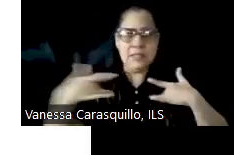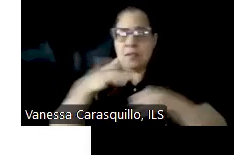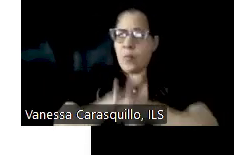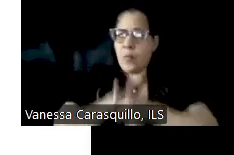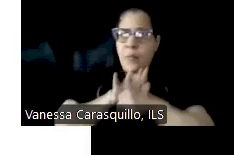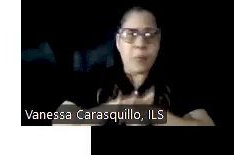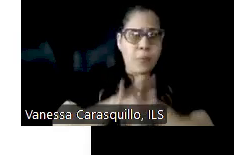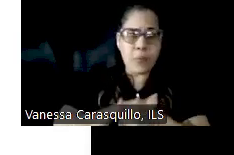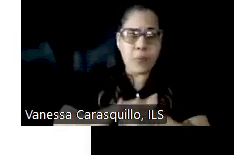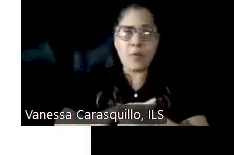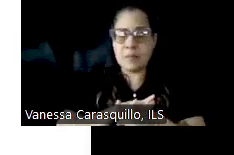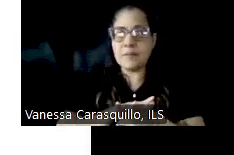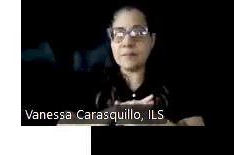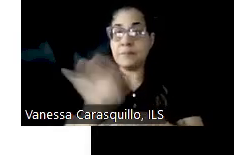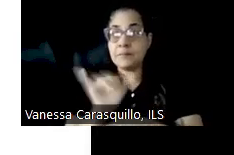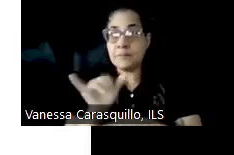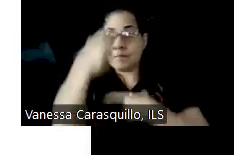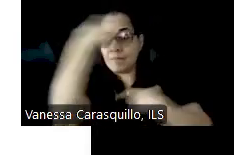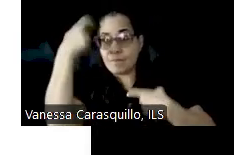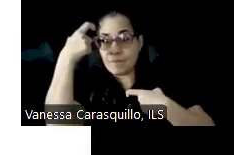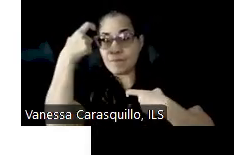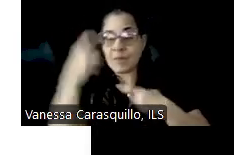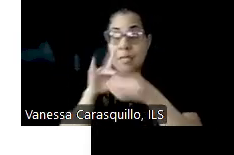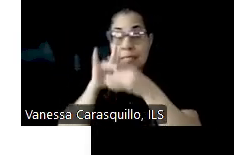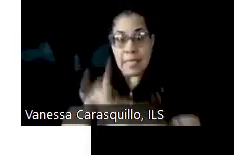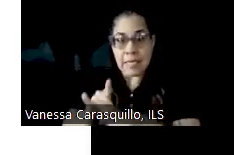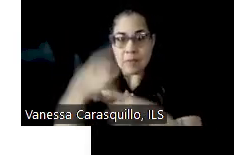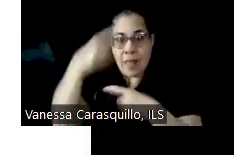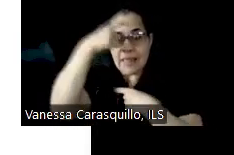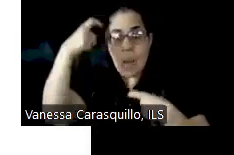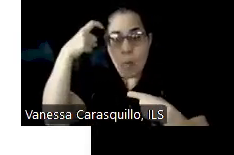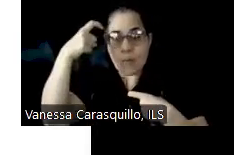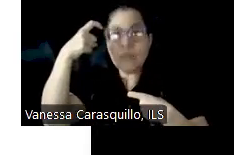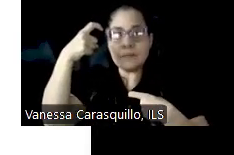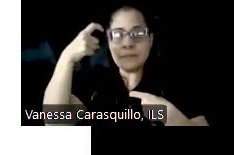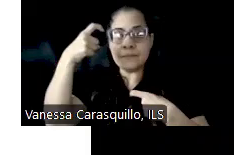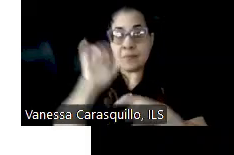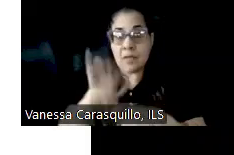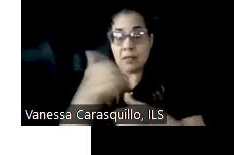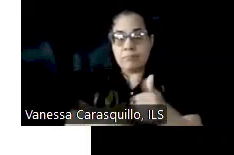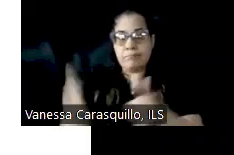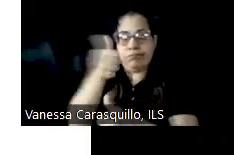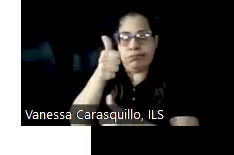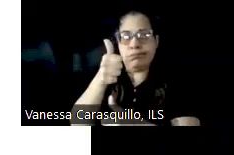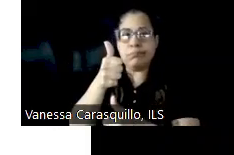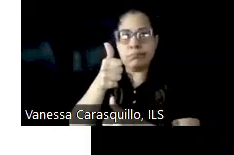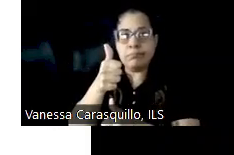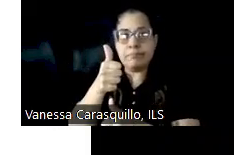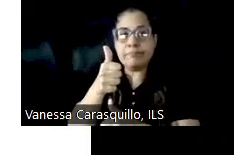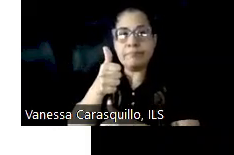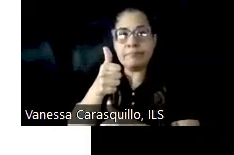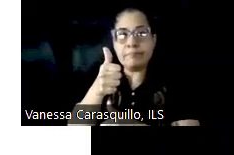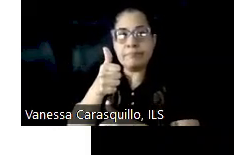y así como los trastornos relacionados al trauma, están en primera línea en cuanto a la prevalencia, siendo